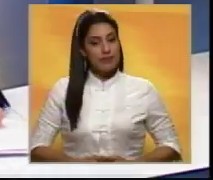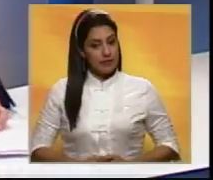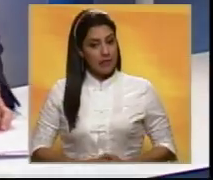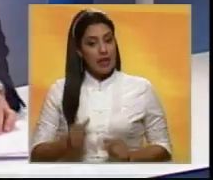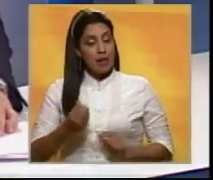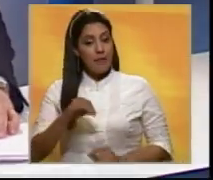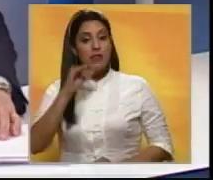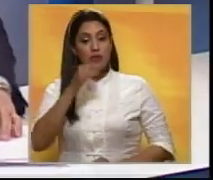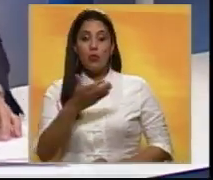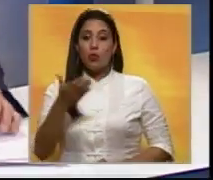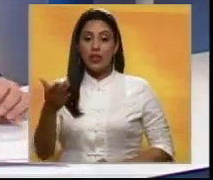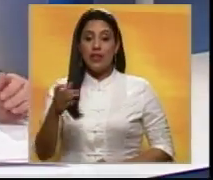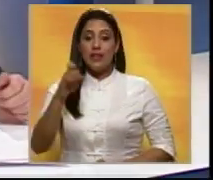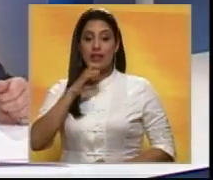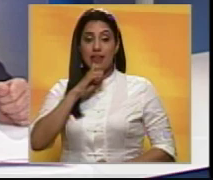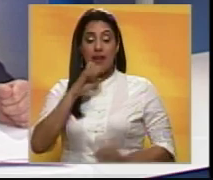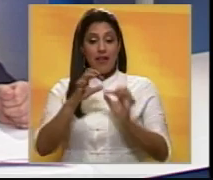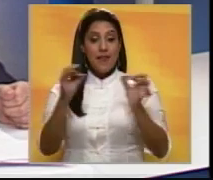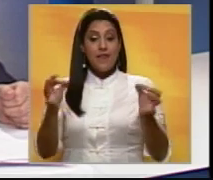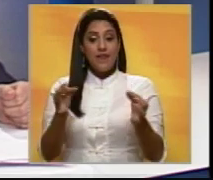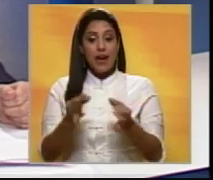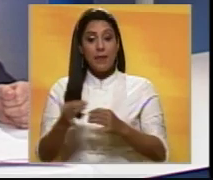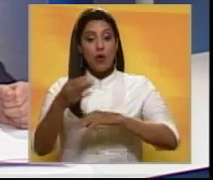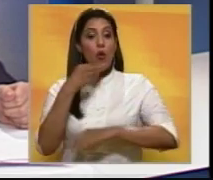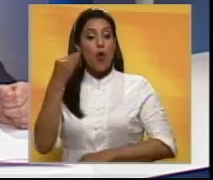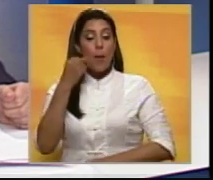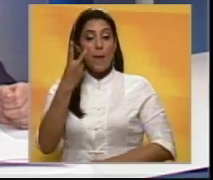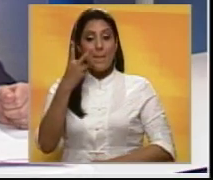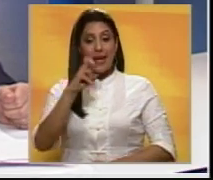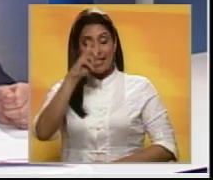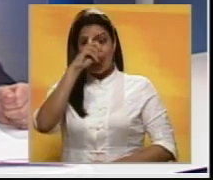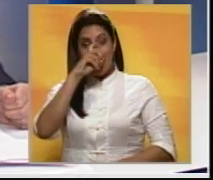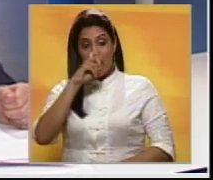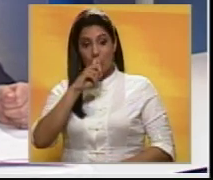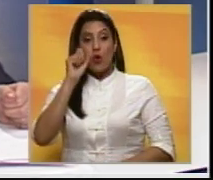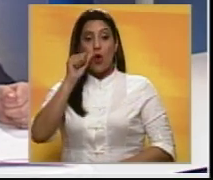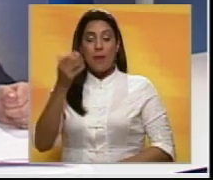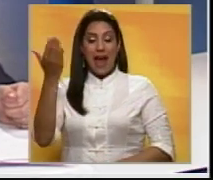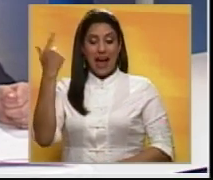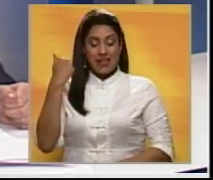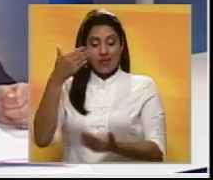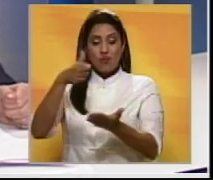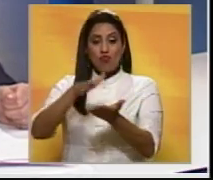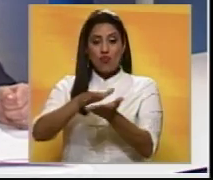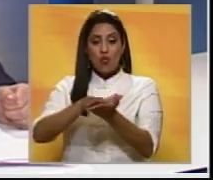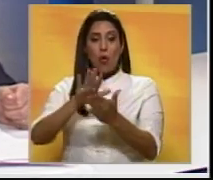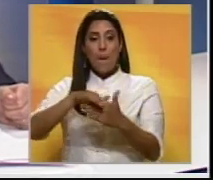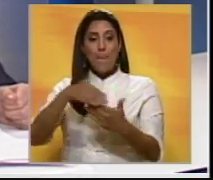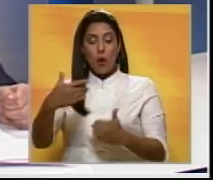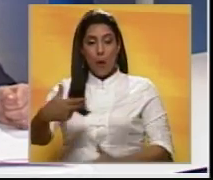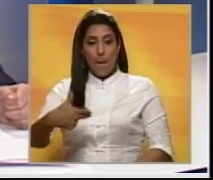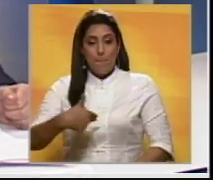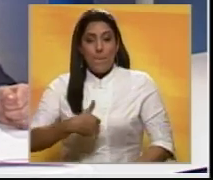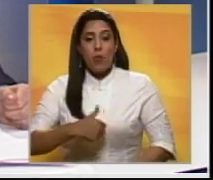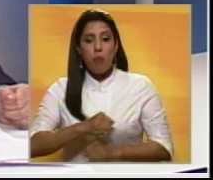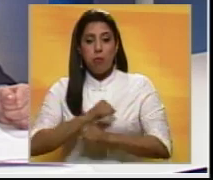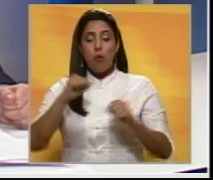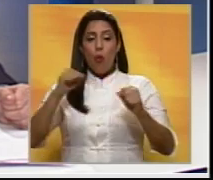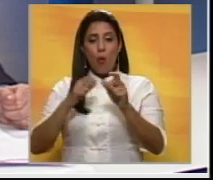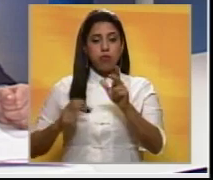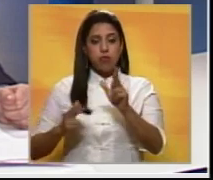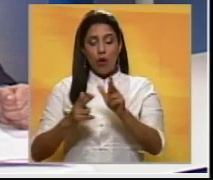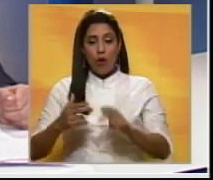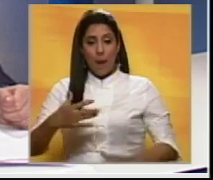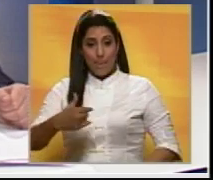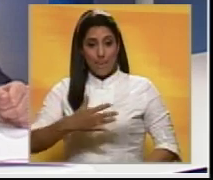Amigos, continuamos con las informaciones. Familiares del joven de 20 años, Juan Pablo Pernalete, quien murió tras recibir el impacto de una bomba lacrimógena